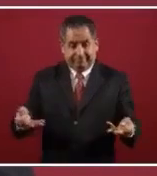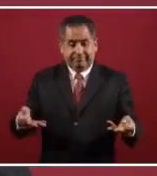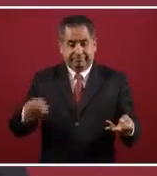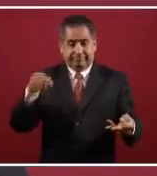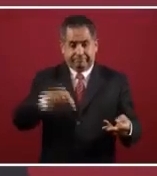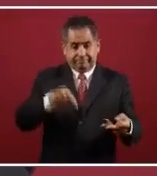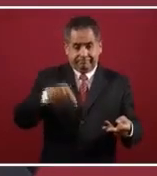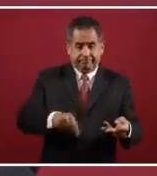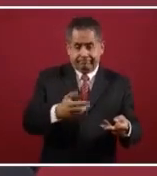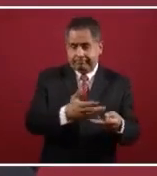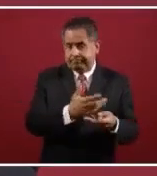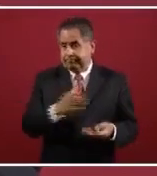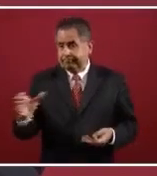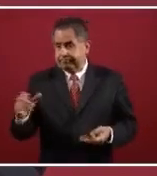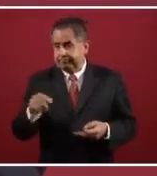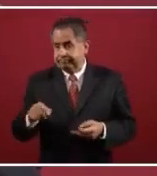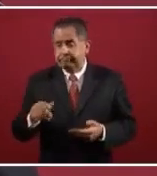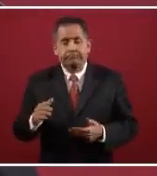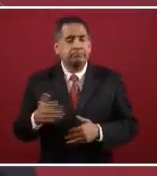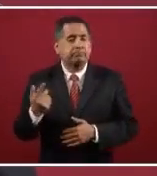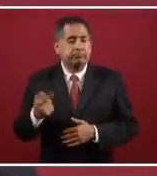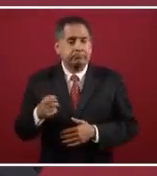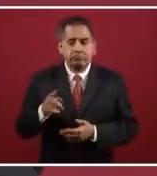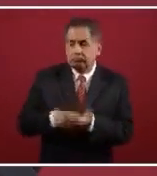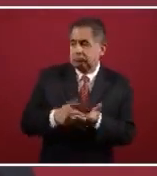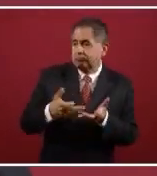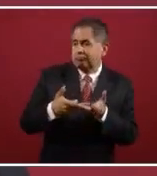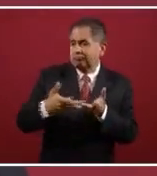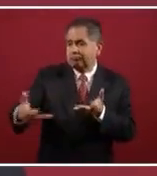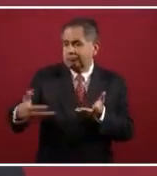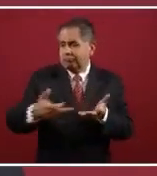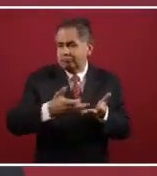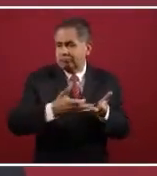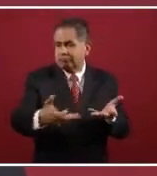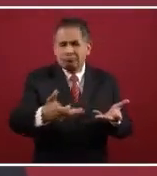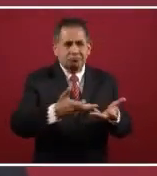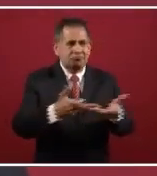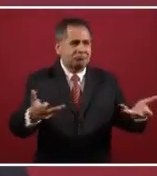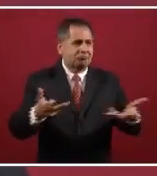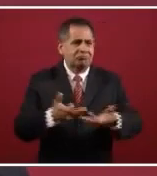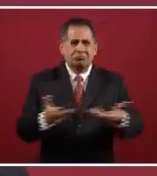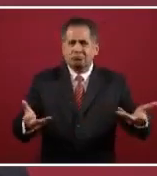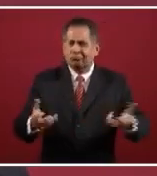porque tenemos las tierras.